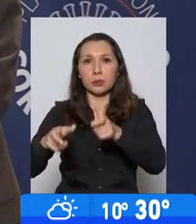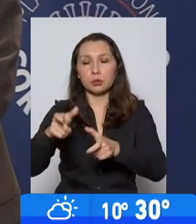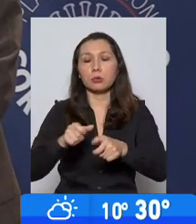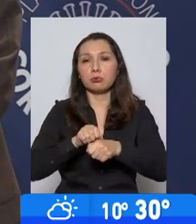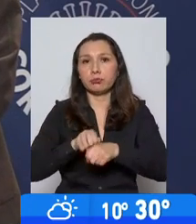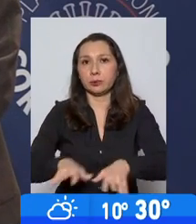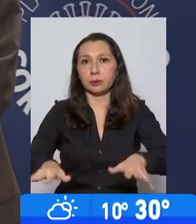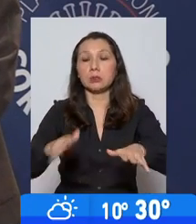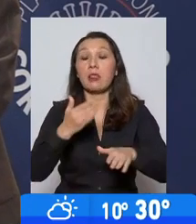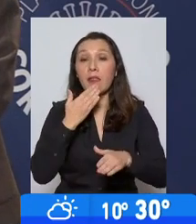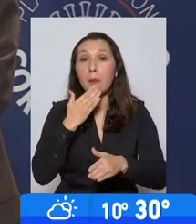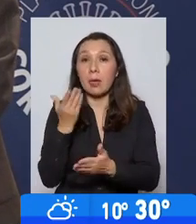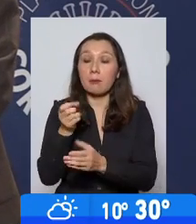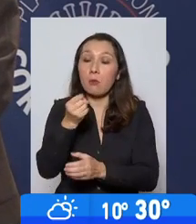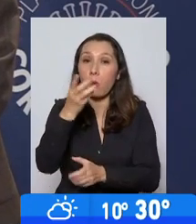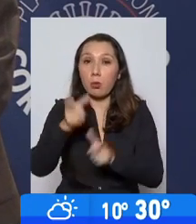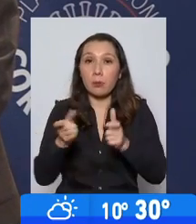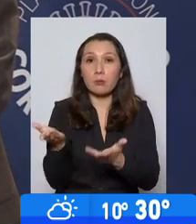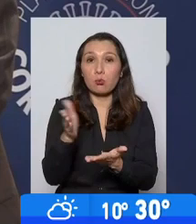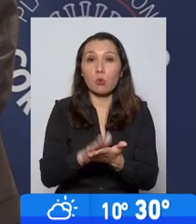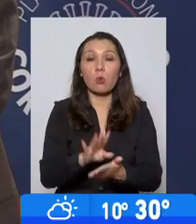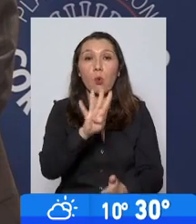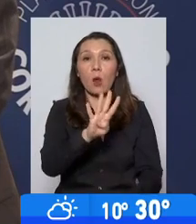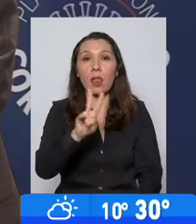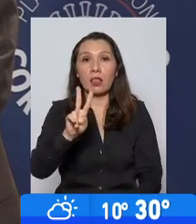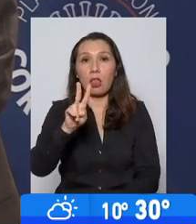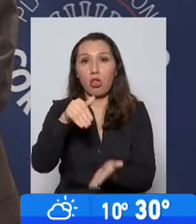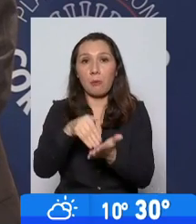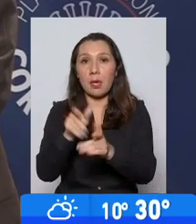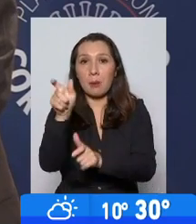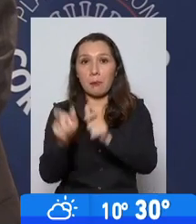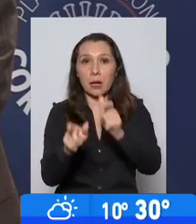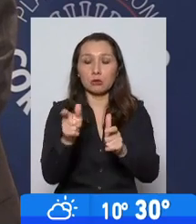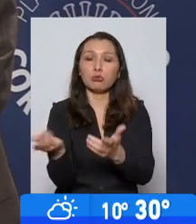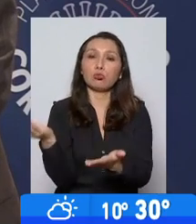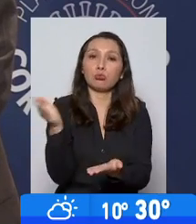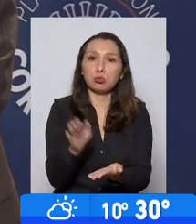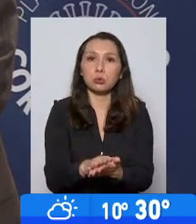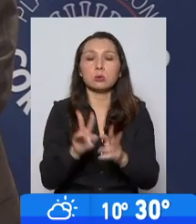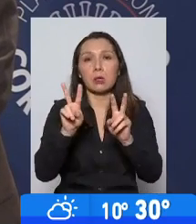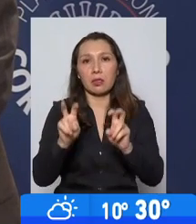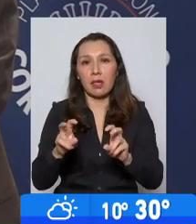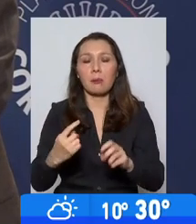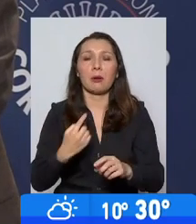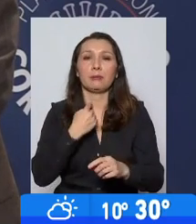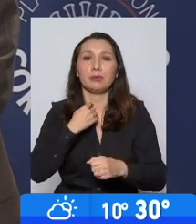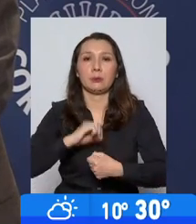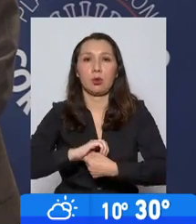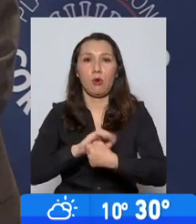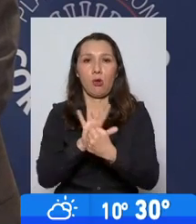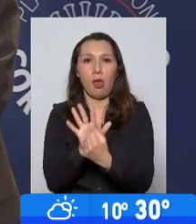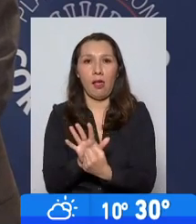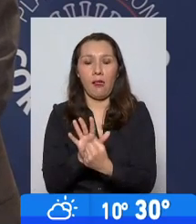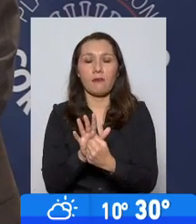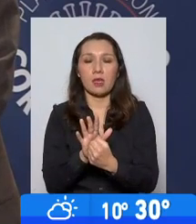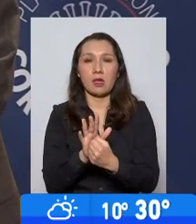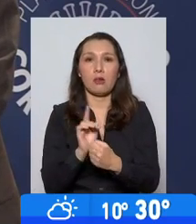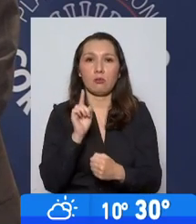el total de fallecidos, 42.000 personas fallecidas a causa de coronavirus